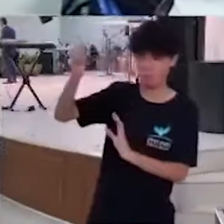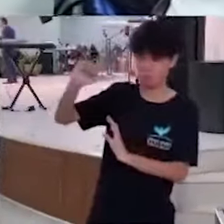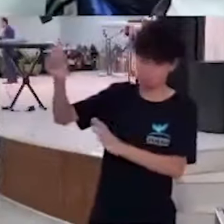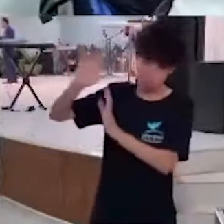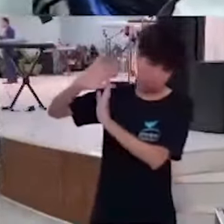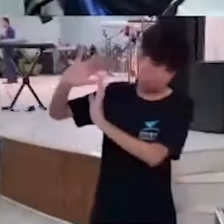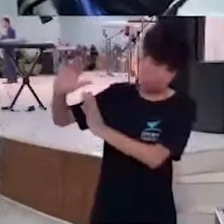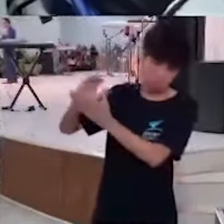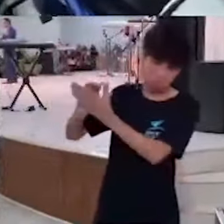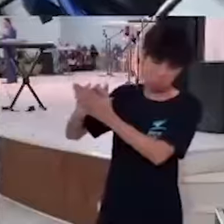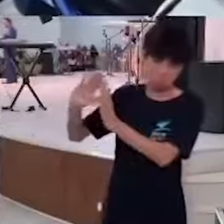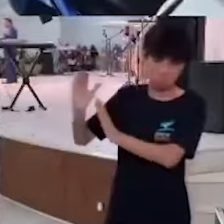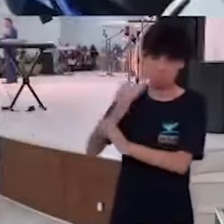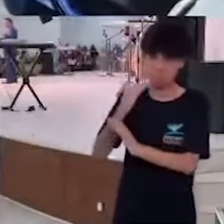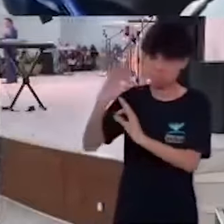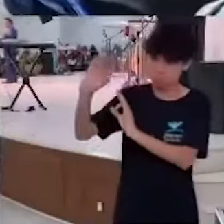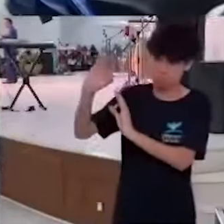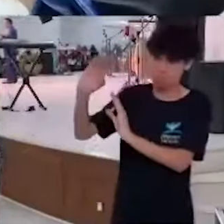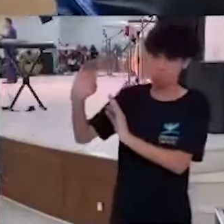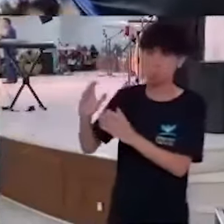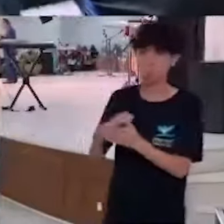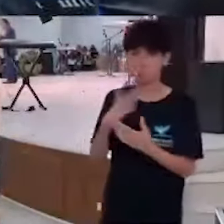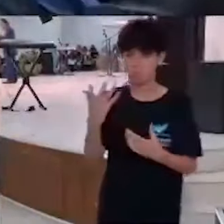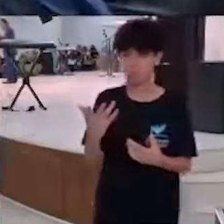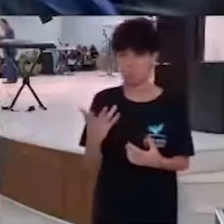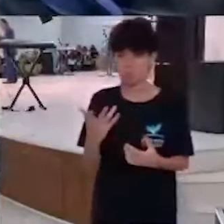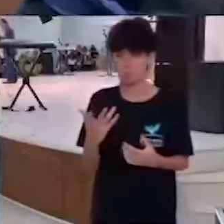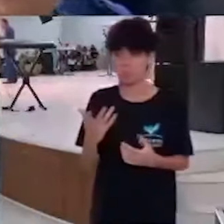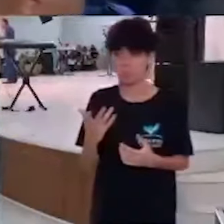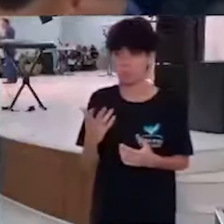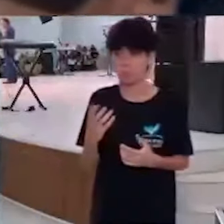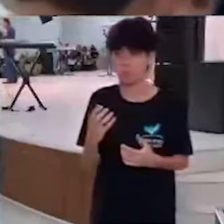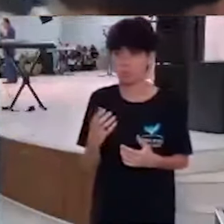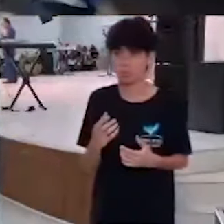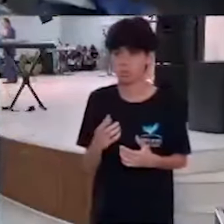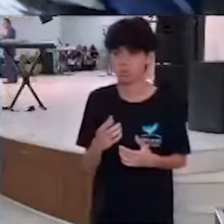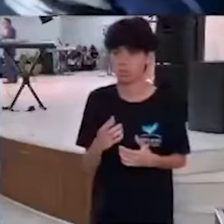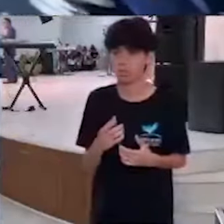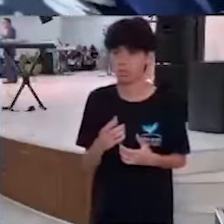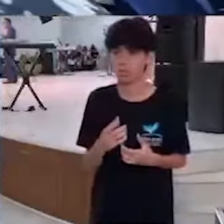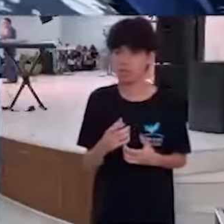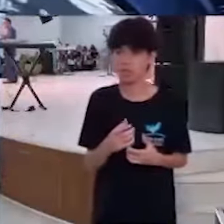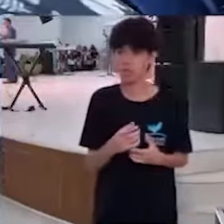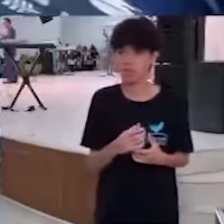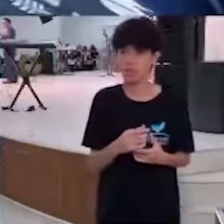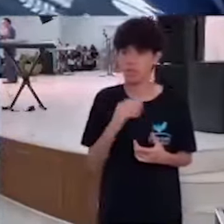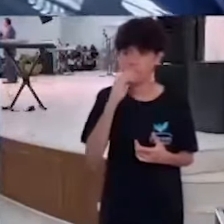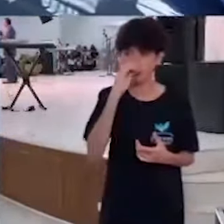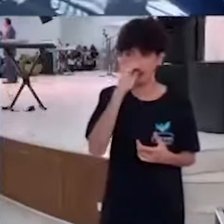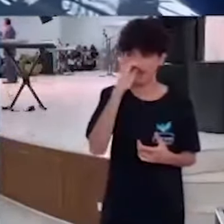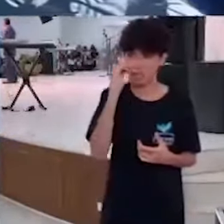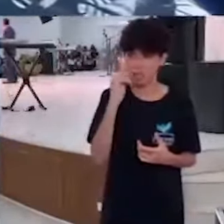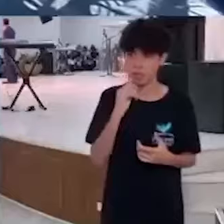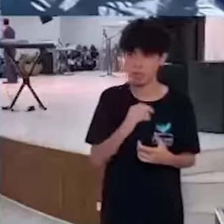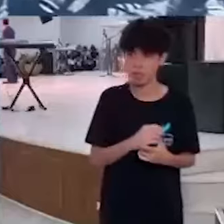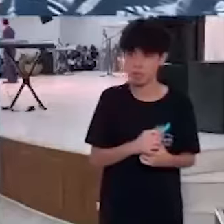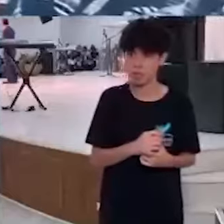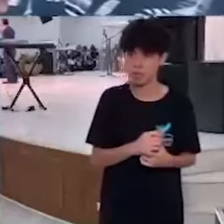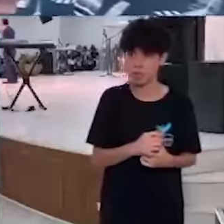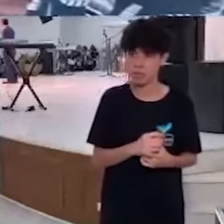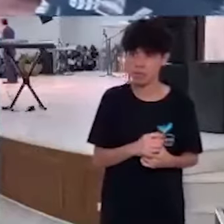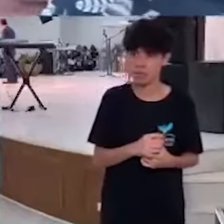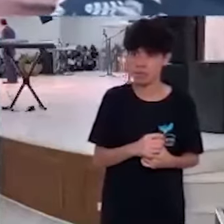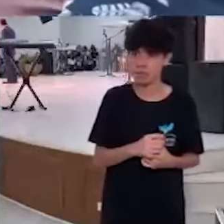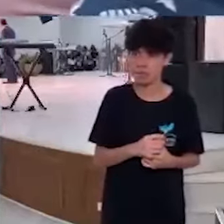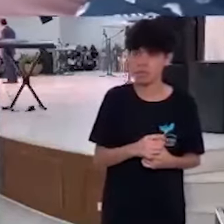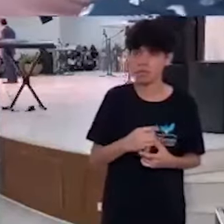Que tenía 700 esposas y 300 concubinas. Se casó con 700, con 300 no se casó, pero